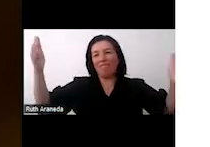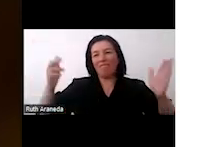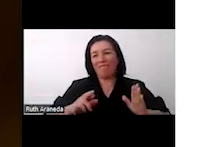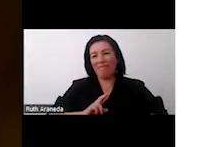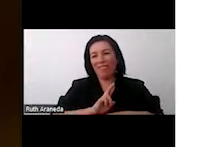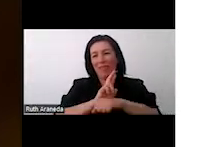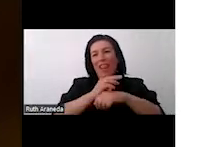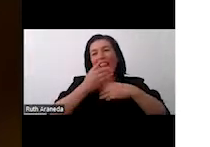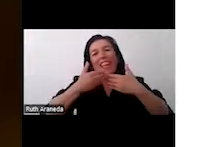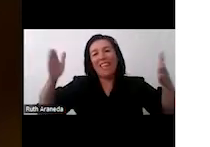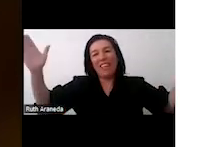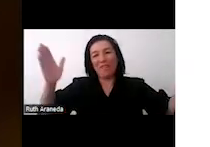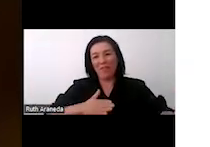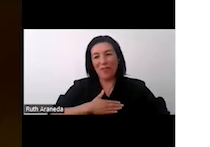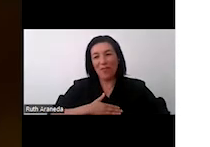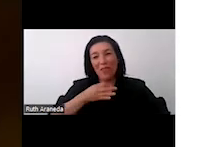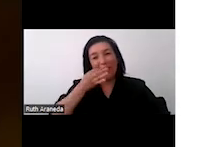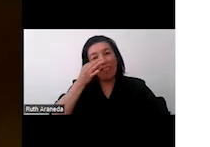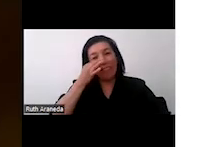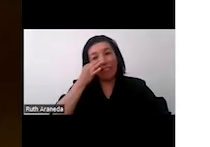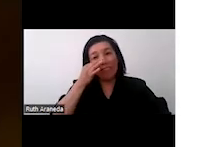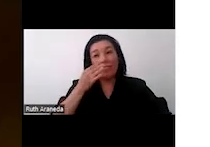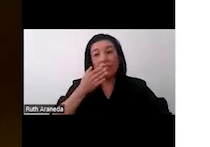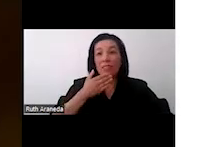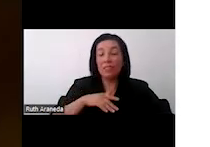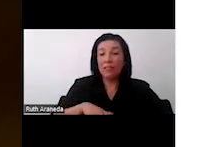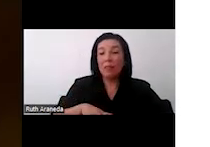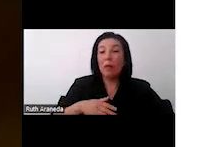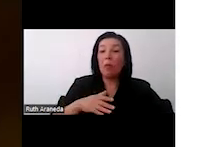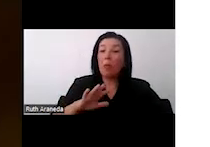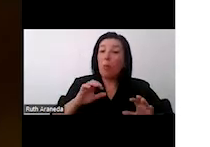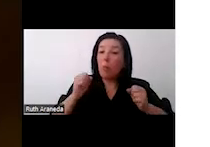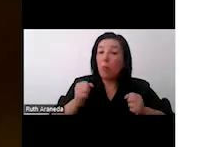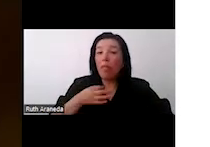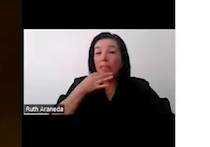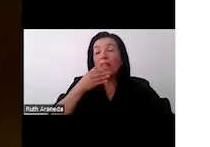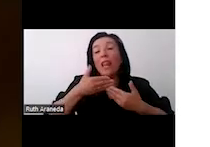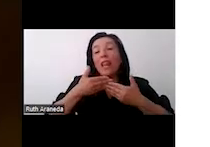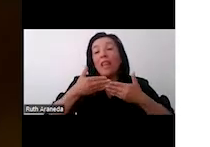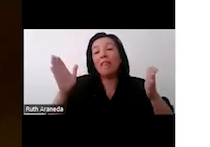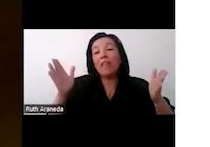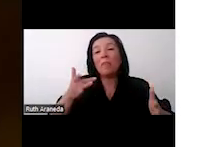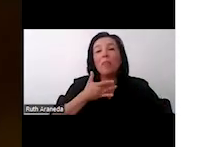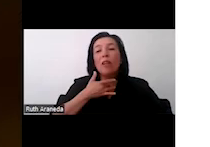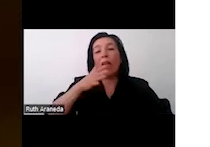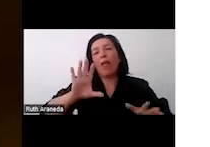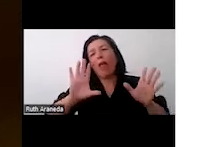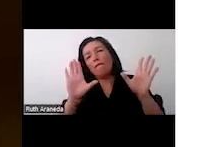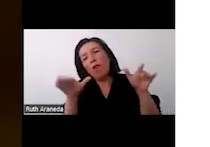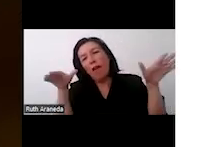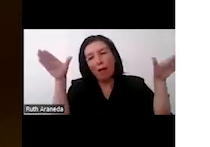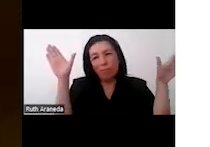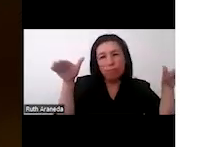Em, y en realidad se puede tomar de muchas formas. Puede llamarse libertad por su capacidad de volar, se